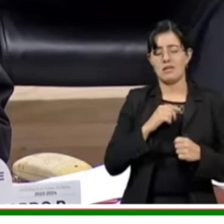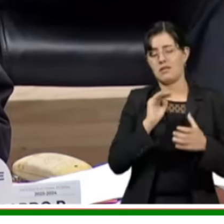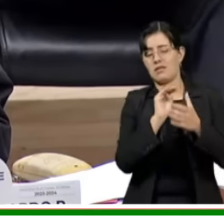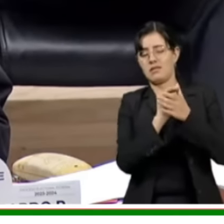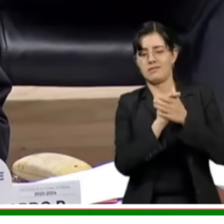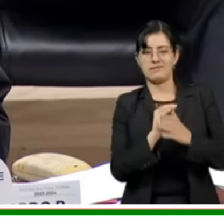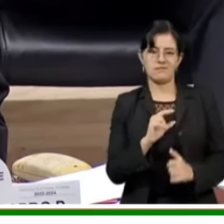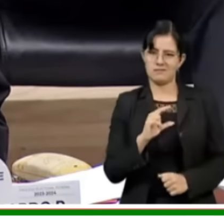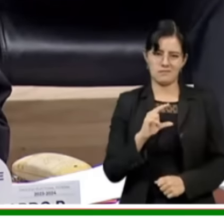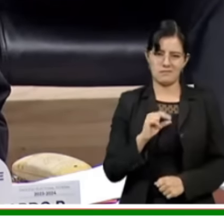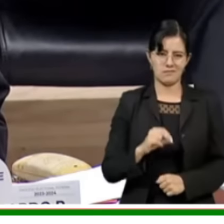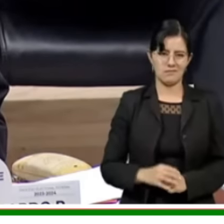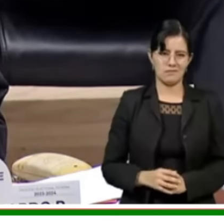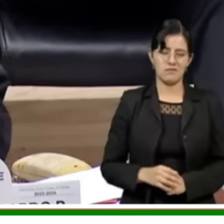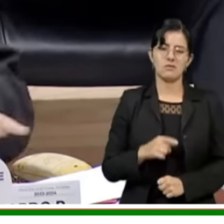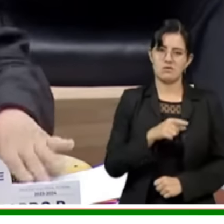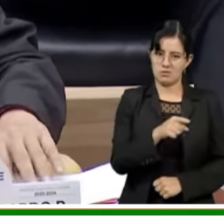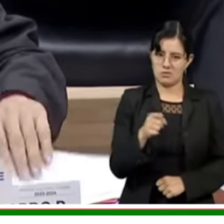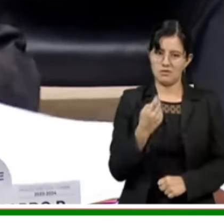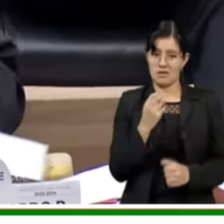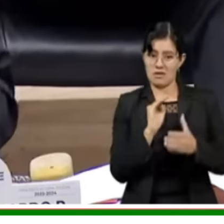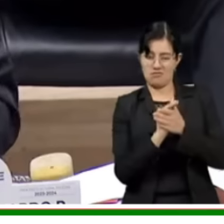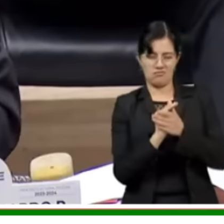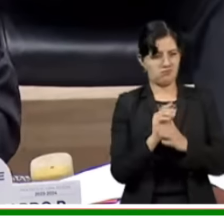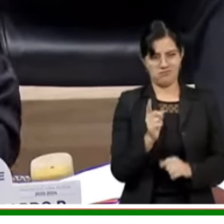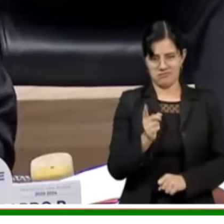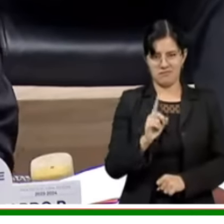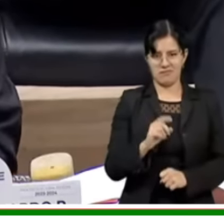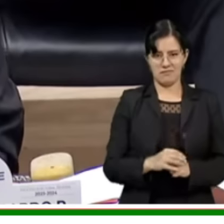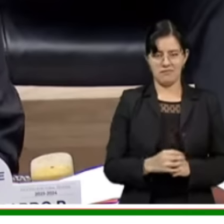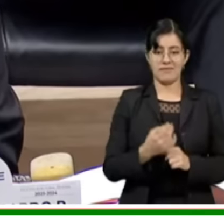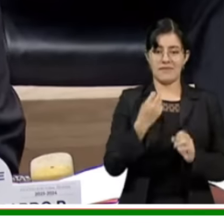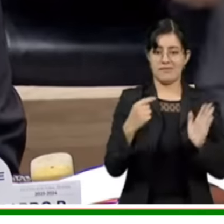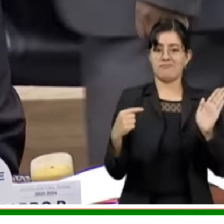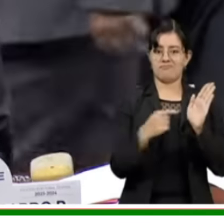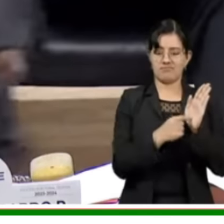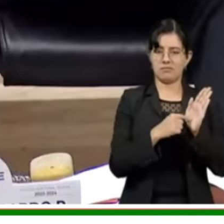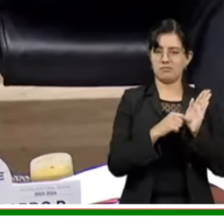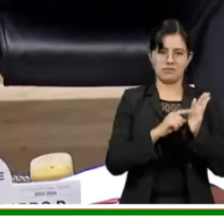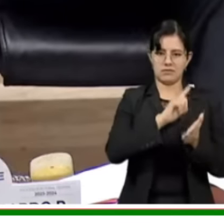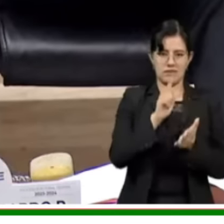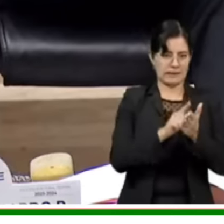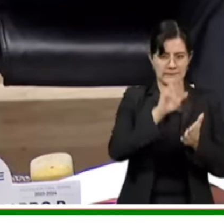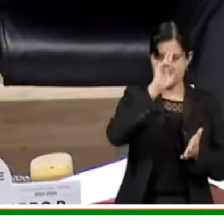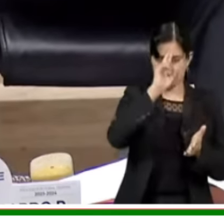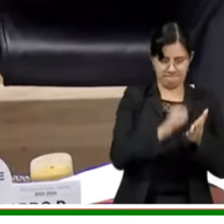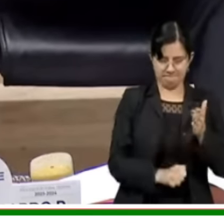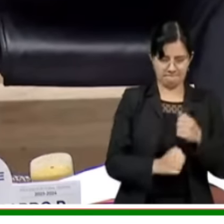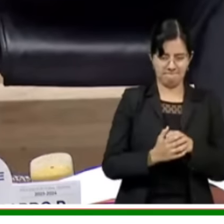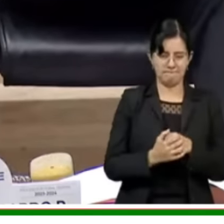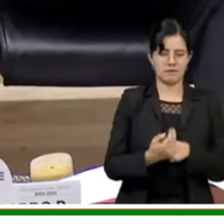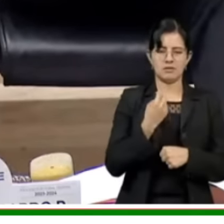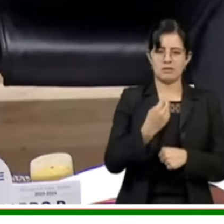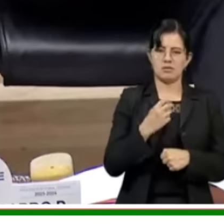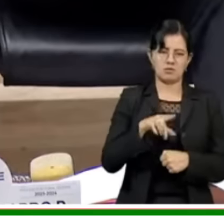Nada tampoco evadan ustedes esto es ilegal es inmoral es ilegítimo es